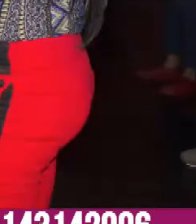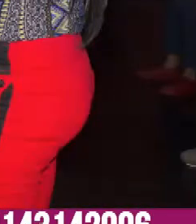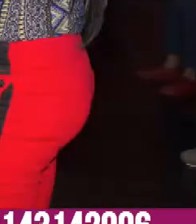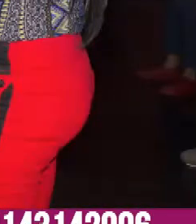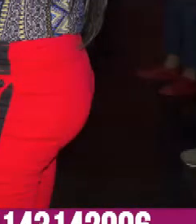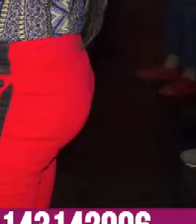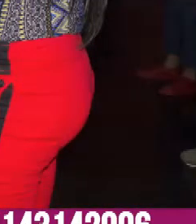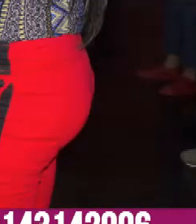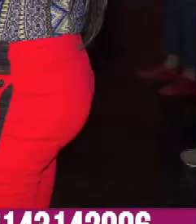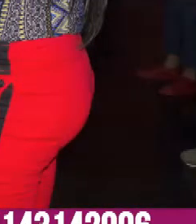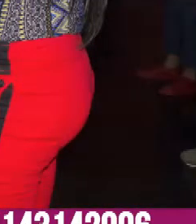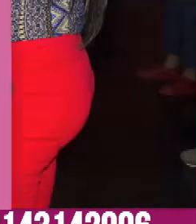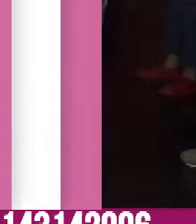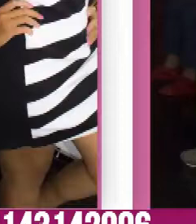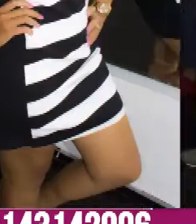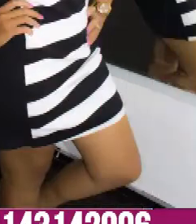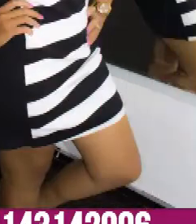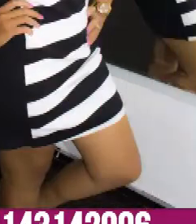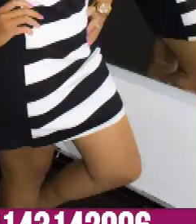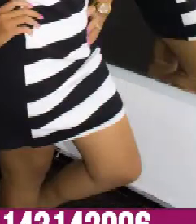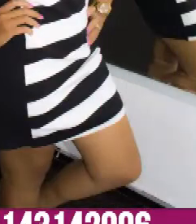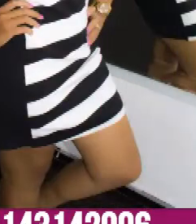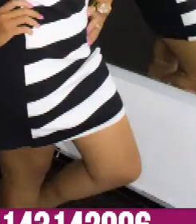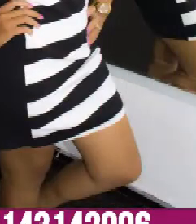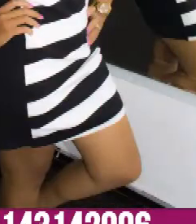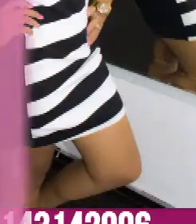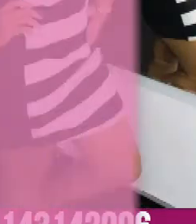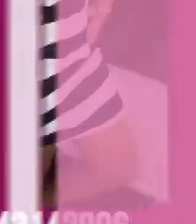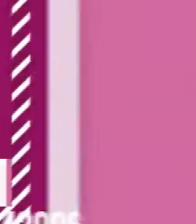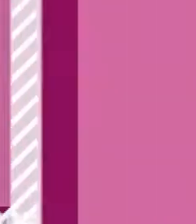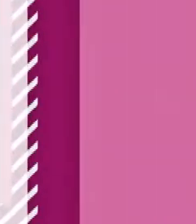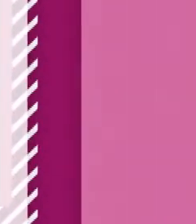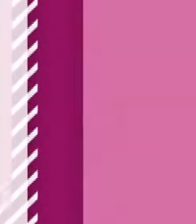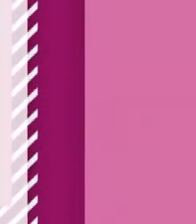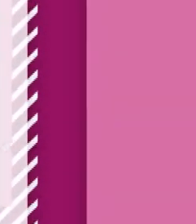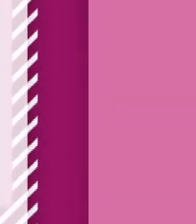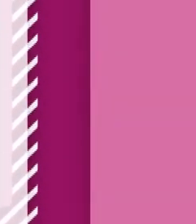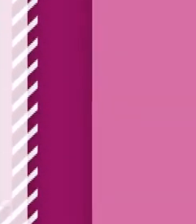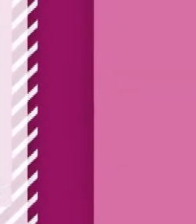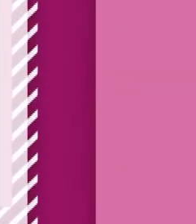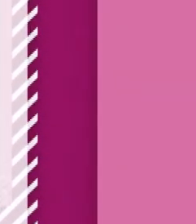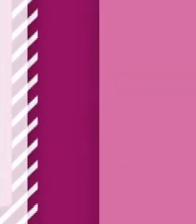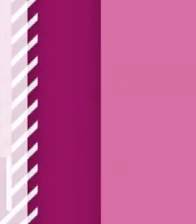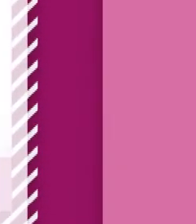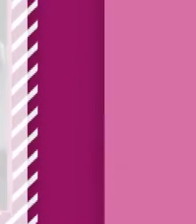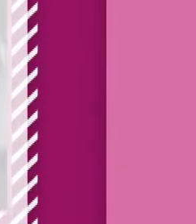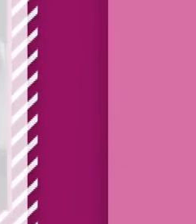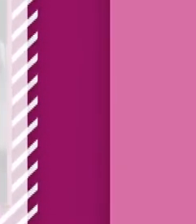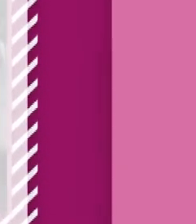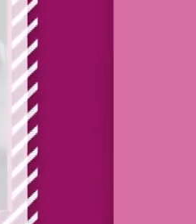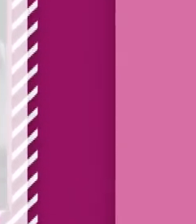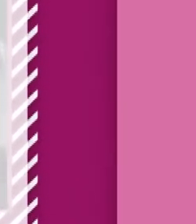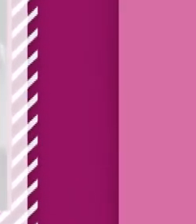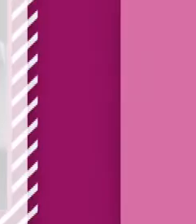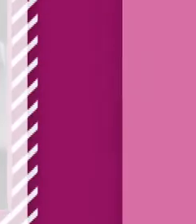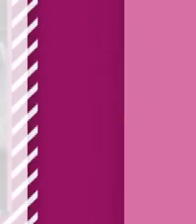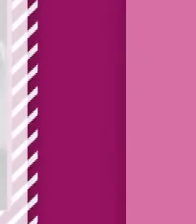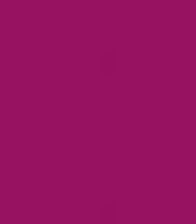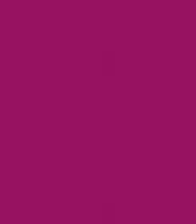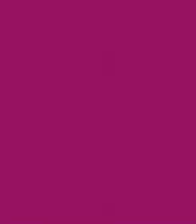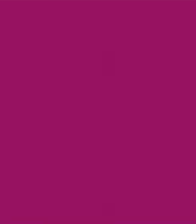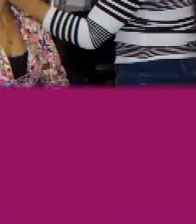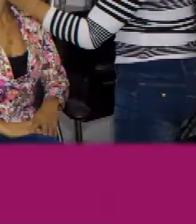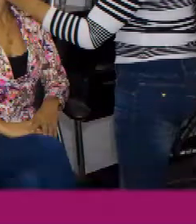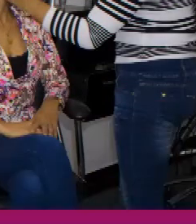Maquillador profesional, asesoría de imagen personalizada y todo lo que necesitas para verte y sentirte espectacular. Edwin Ortiz, asesor de